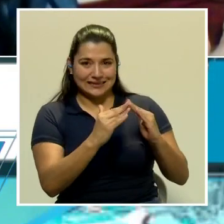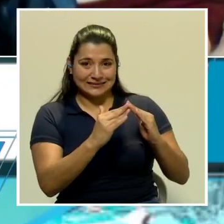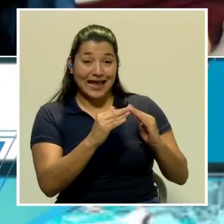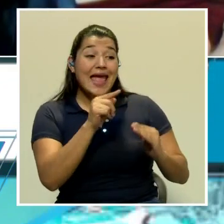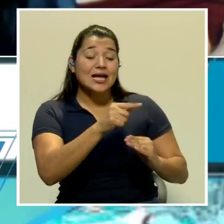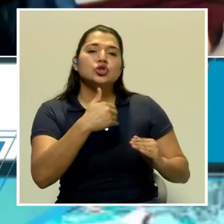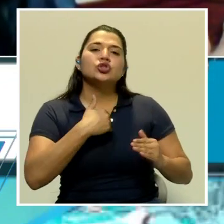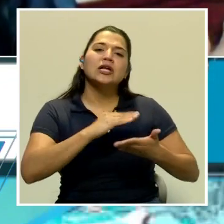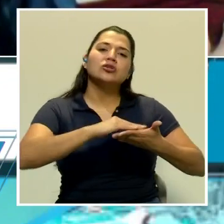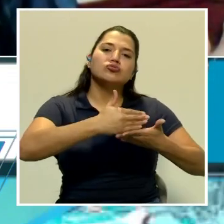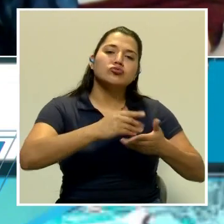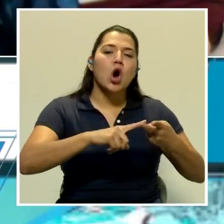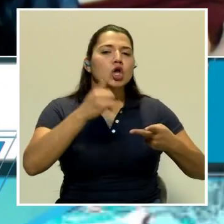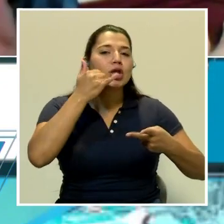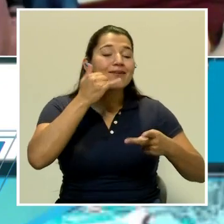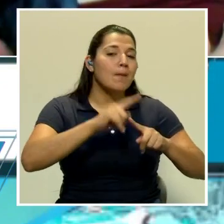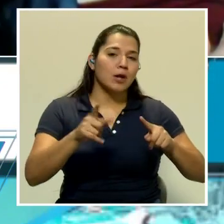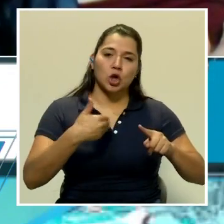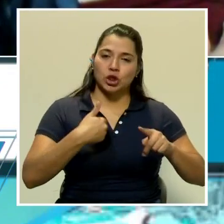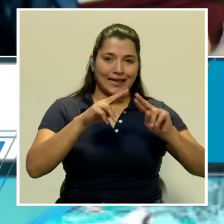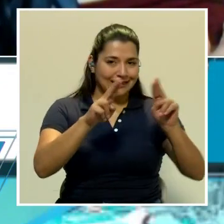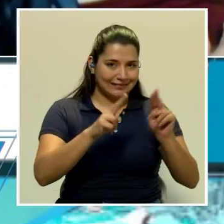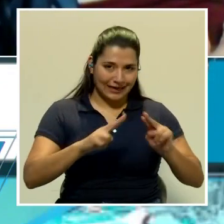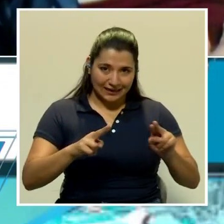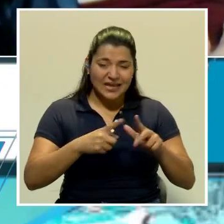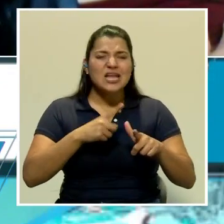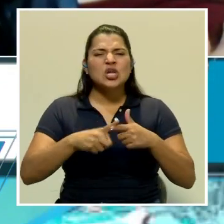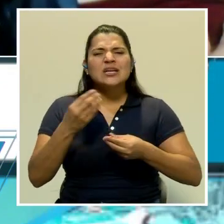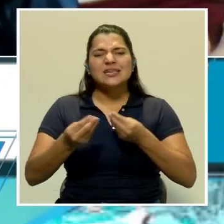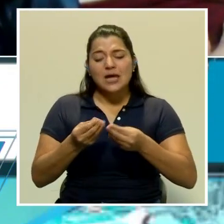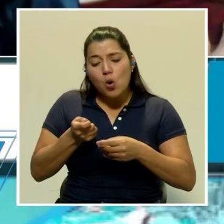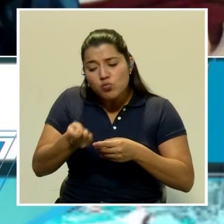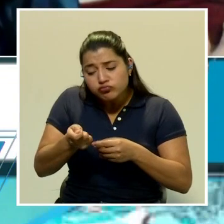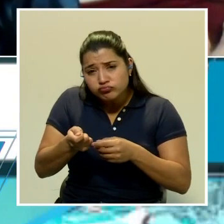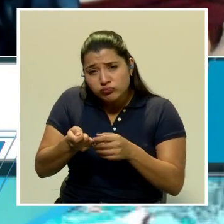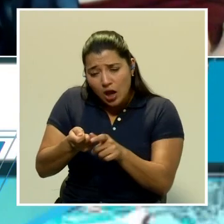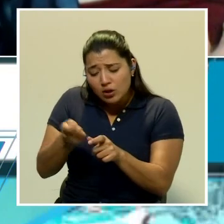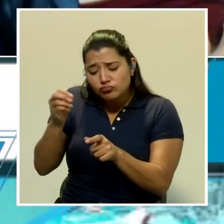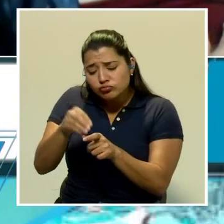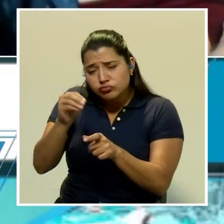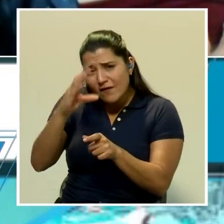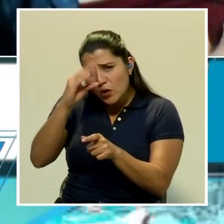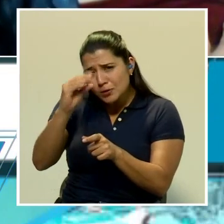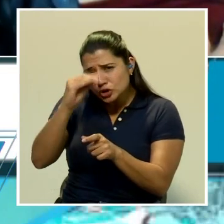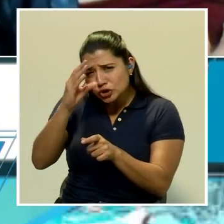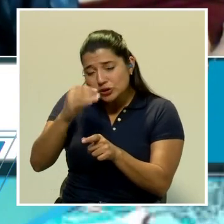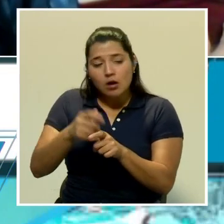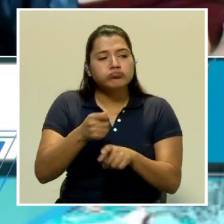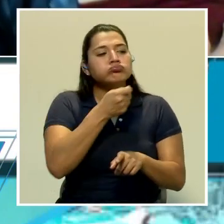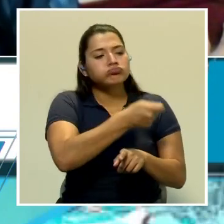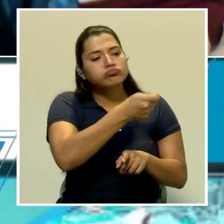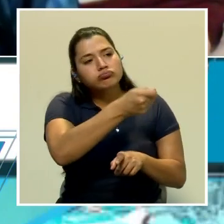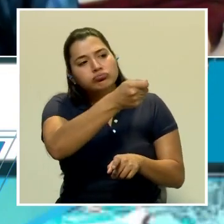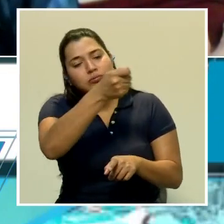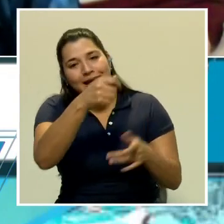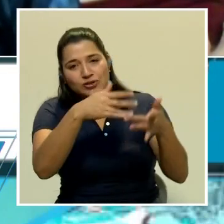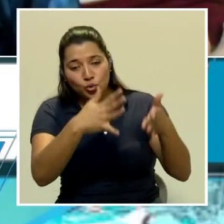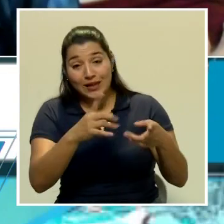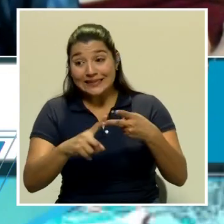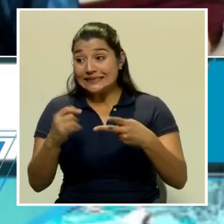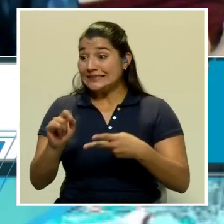que me guardo con una empresa que estamos, porque estamos ya en bastante avanzadas las conversaciones, para poder dotar a los estudiantes de